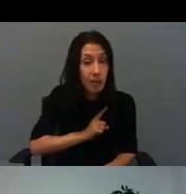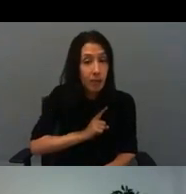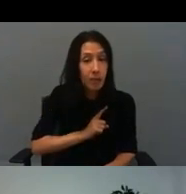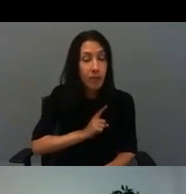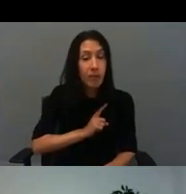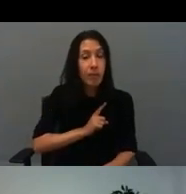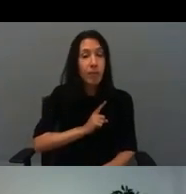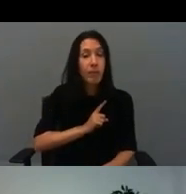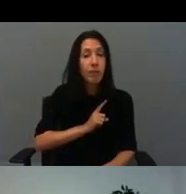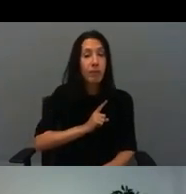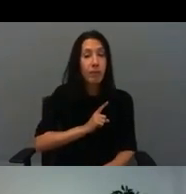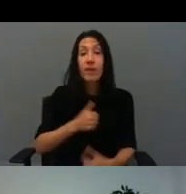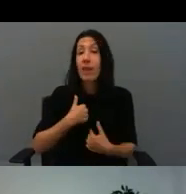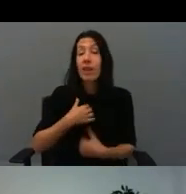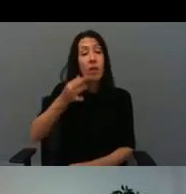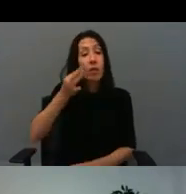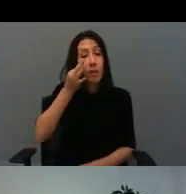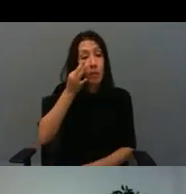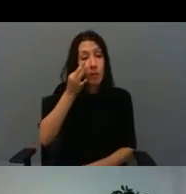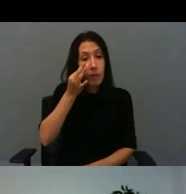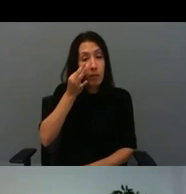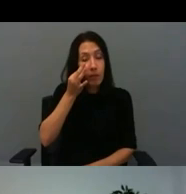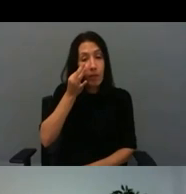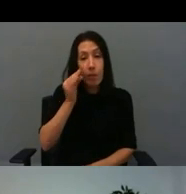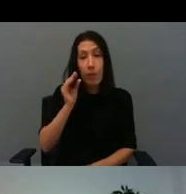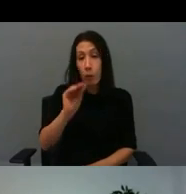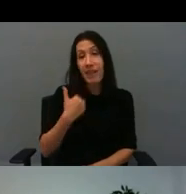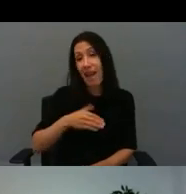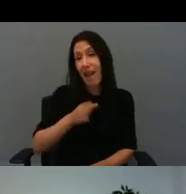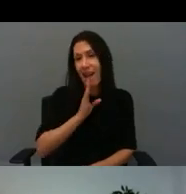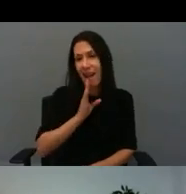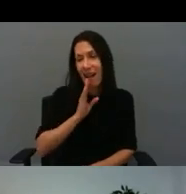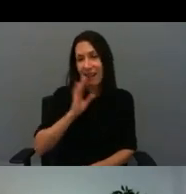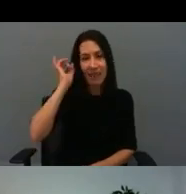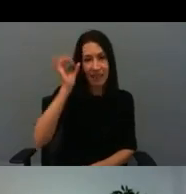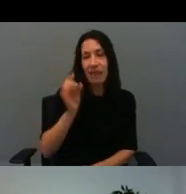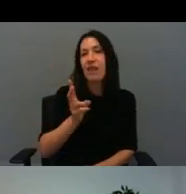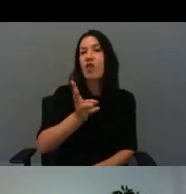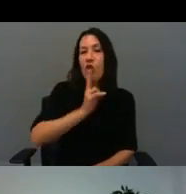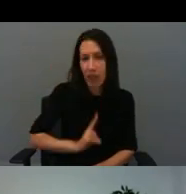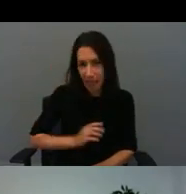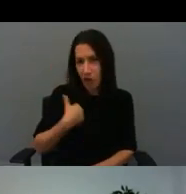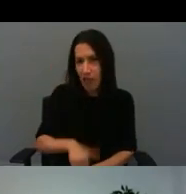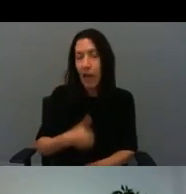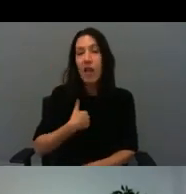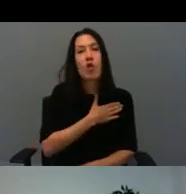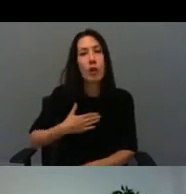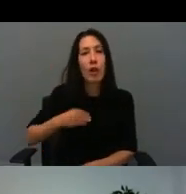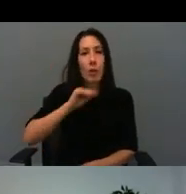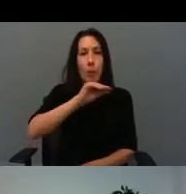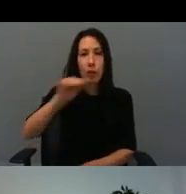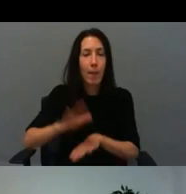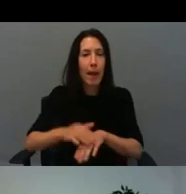Ya, normalmente mi pregunta la habéis resuelto durante la intervención, pero bueno, la lanzo de nuevo para visibilizarla.